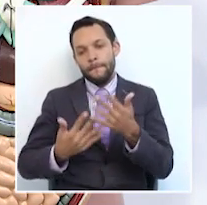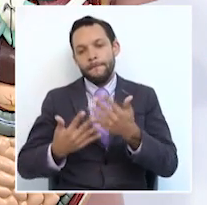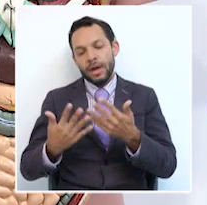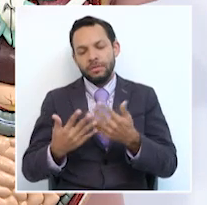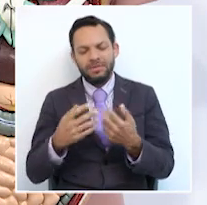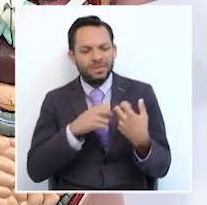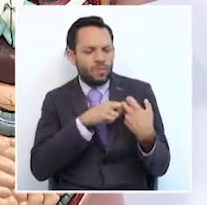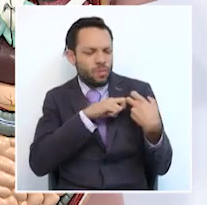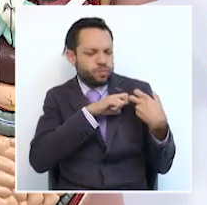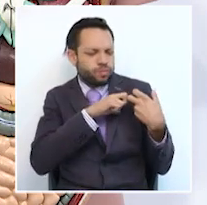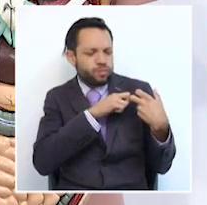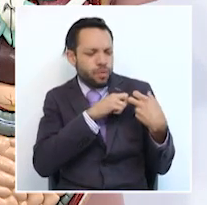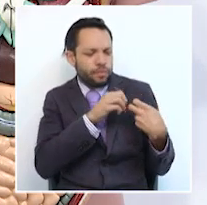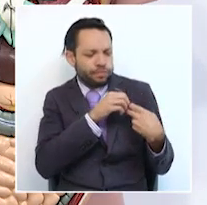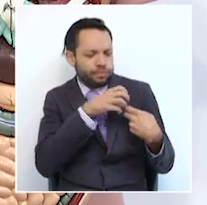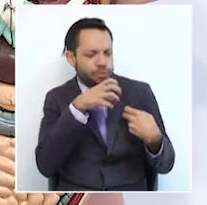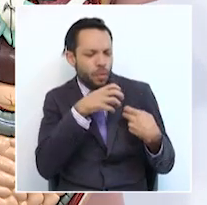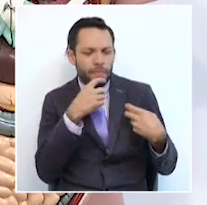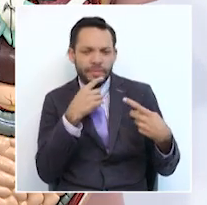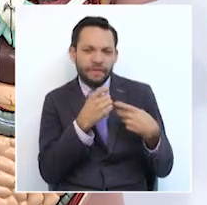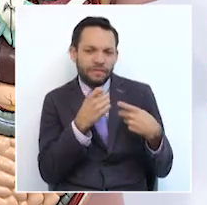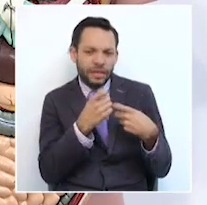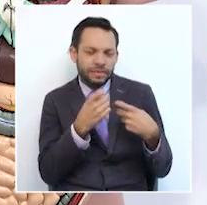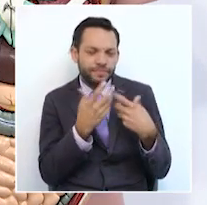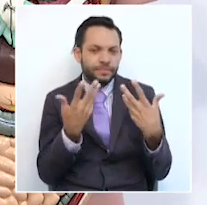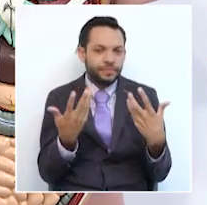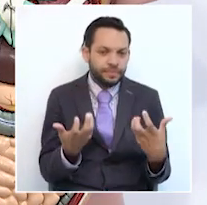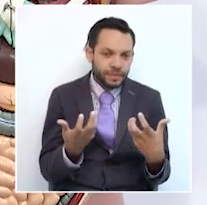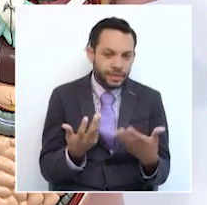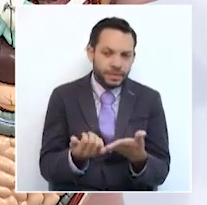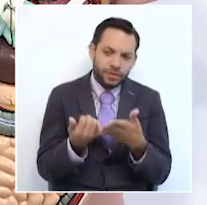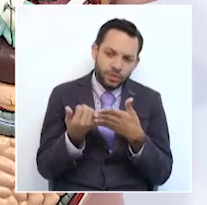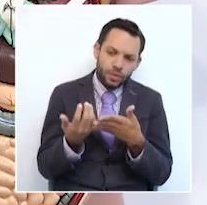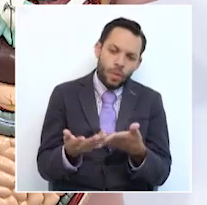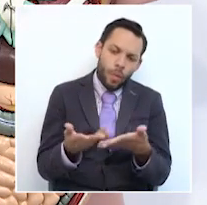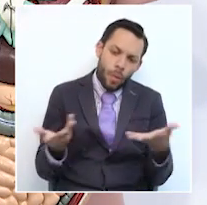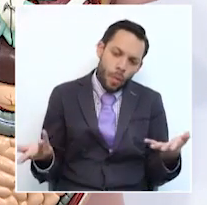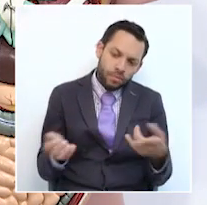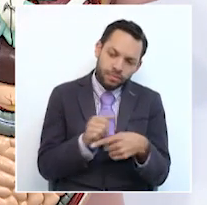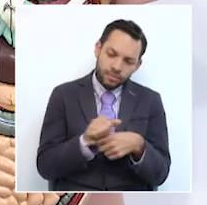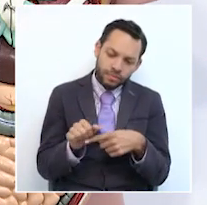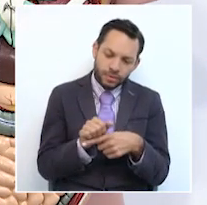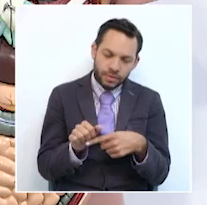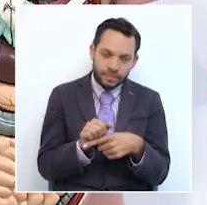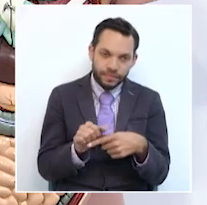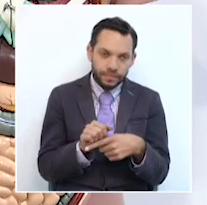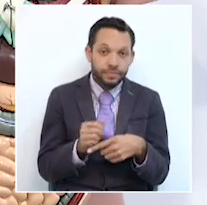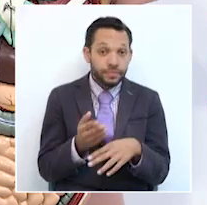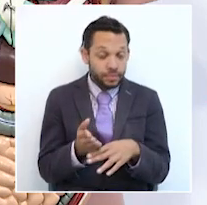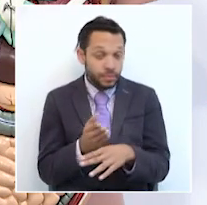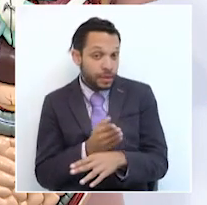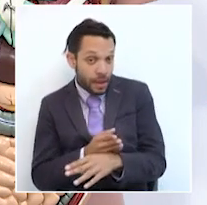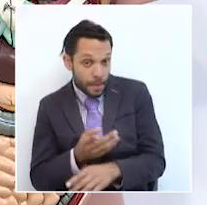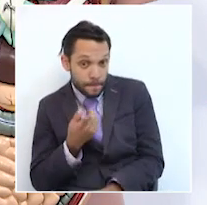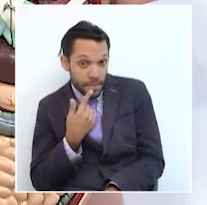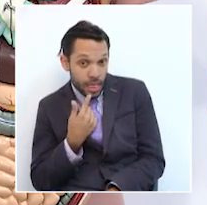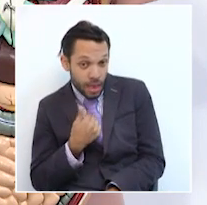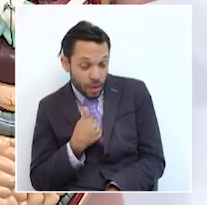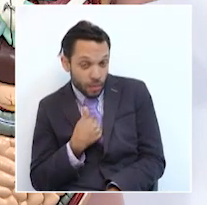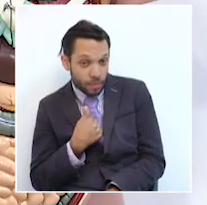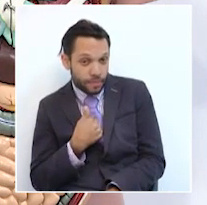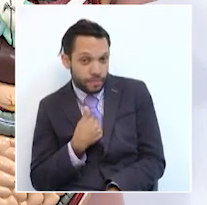sé si sería bueno esté bueno para mí ya que le hicieron que pues mi brazo izquierdo